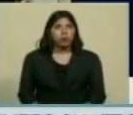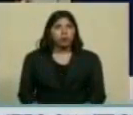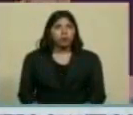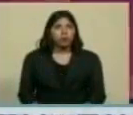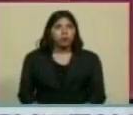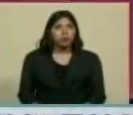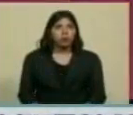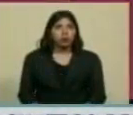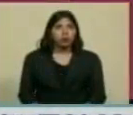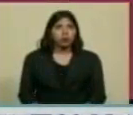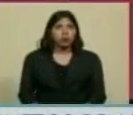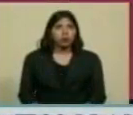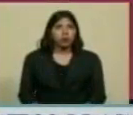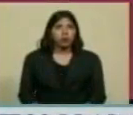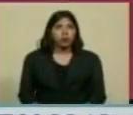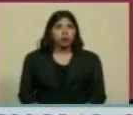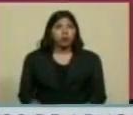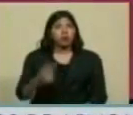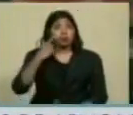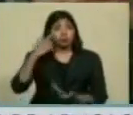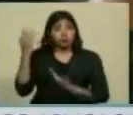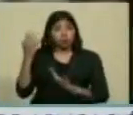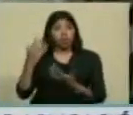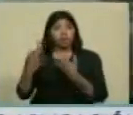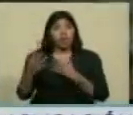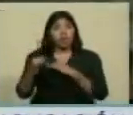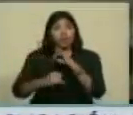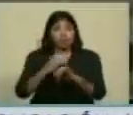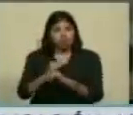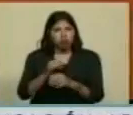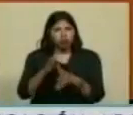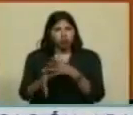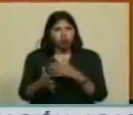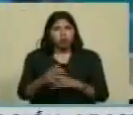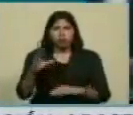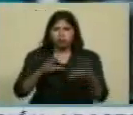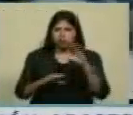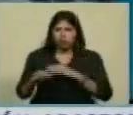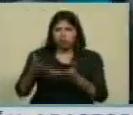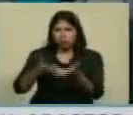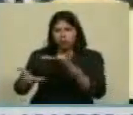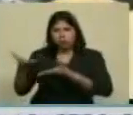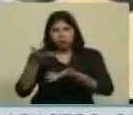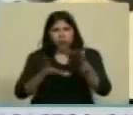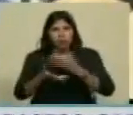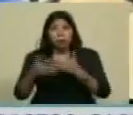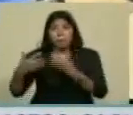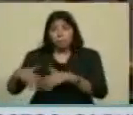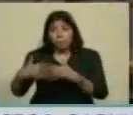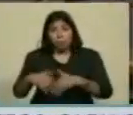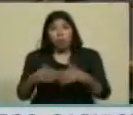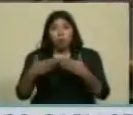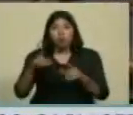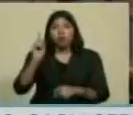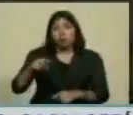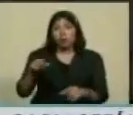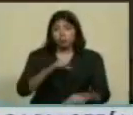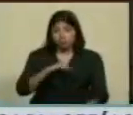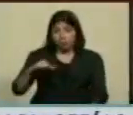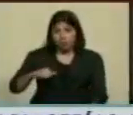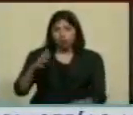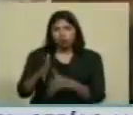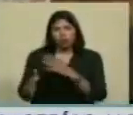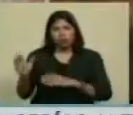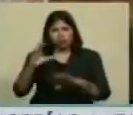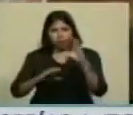La Feria Internacional de Ciencia y Tecnología, FICTEC, es la más grande plataforma de intercambio entre actores públicos y privados del sector científico y tecnológico